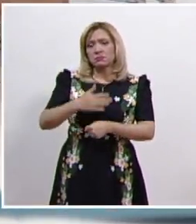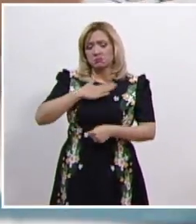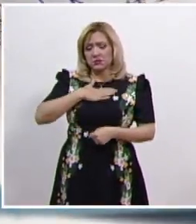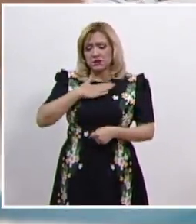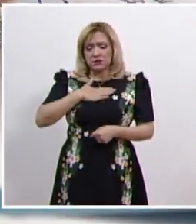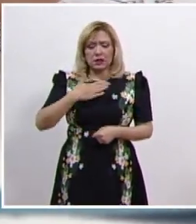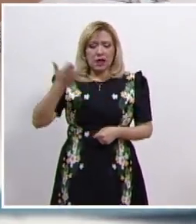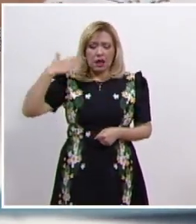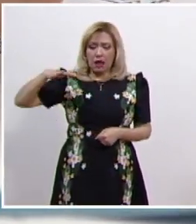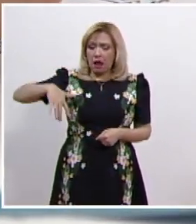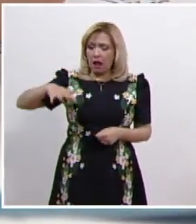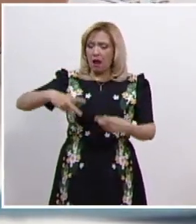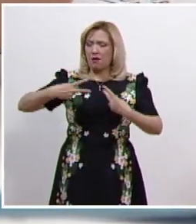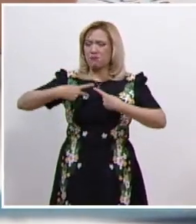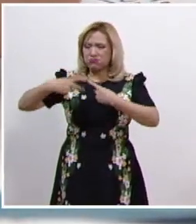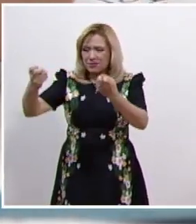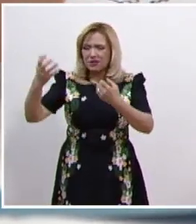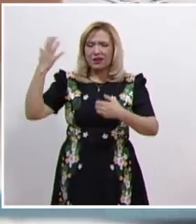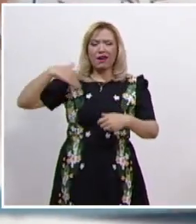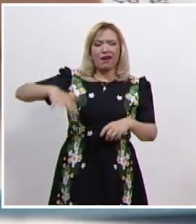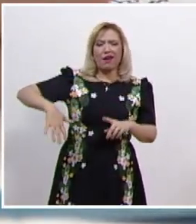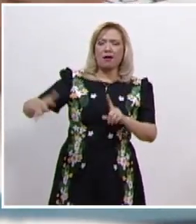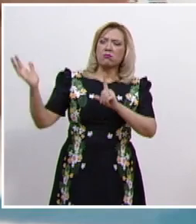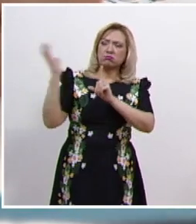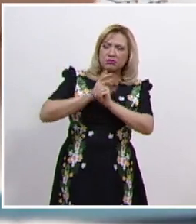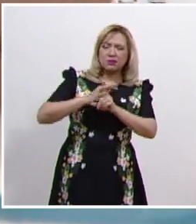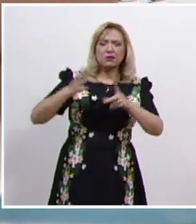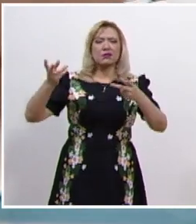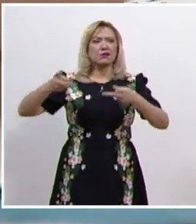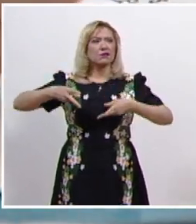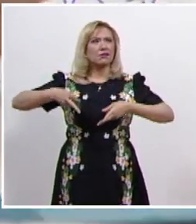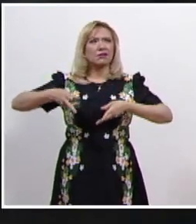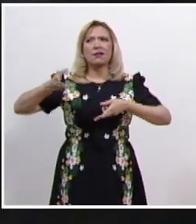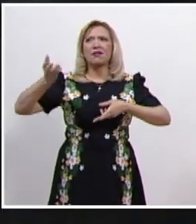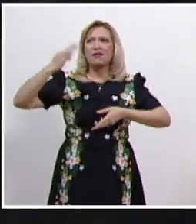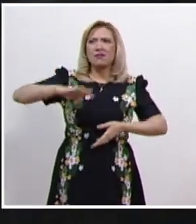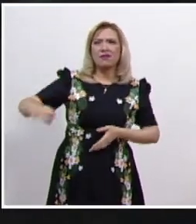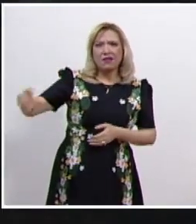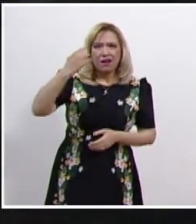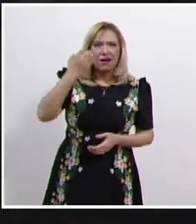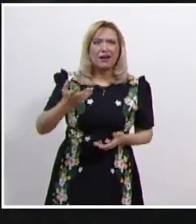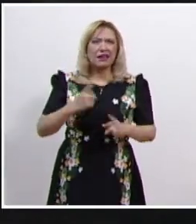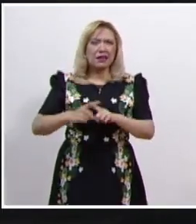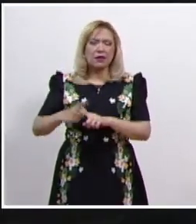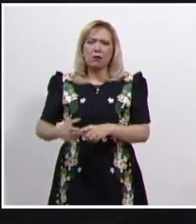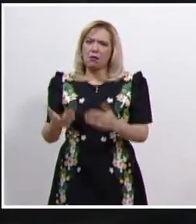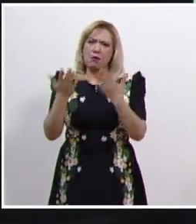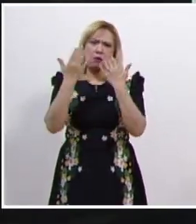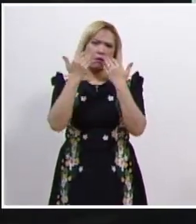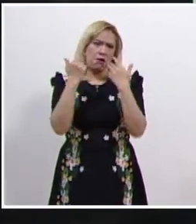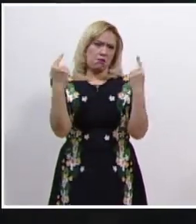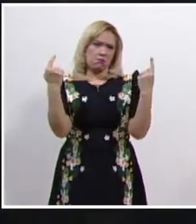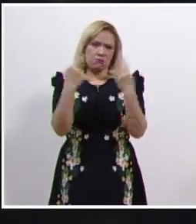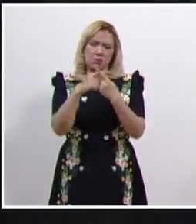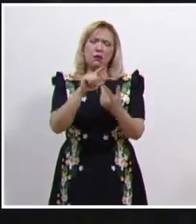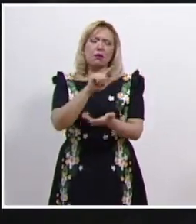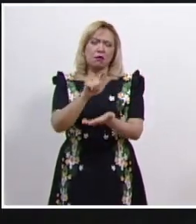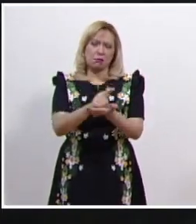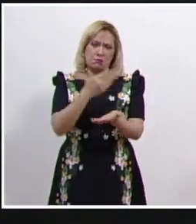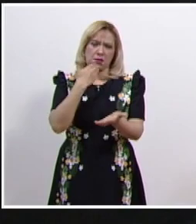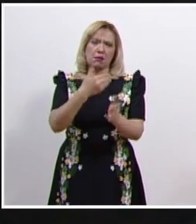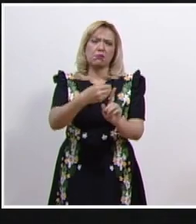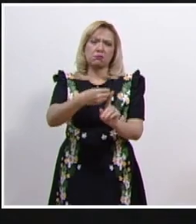tenían antes del hecho delictivo, no viola los principios de igualdad procesal, inmediación y contradicción que rigen el sistema